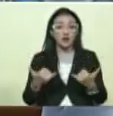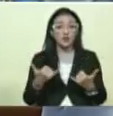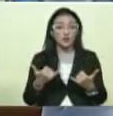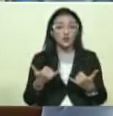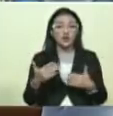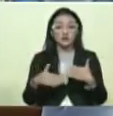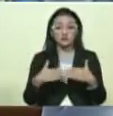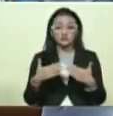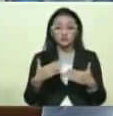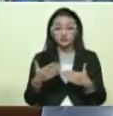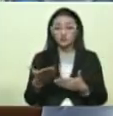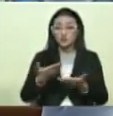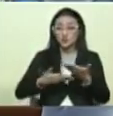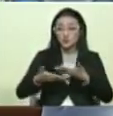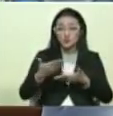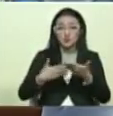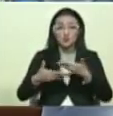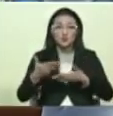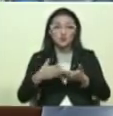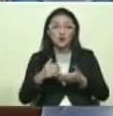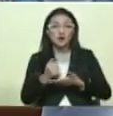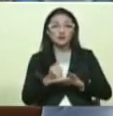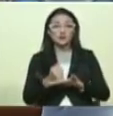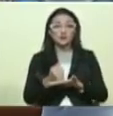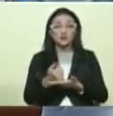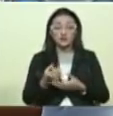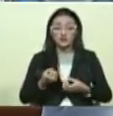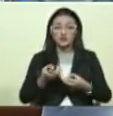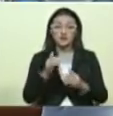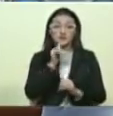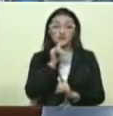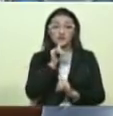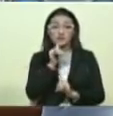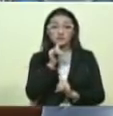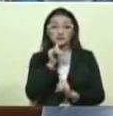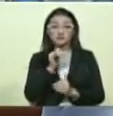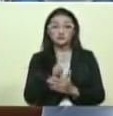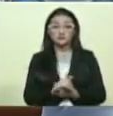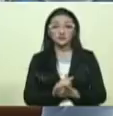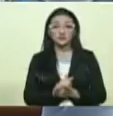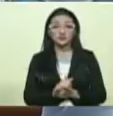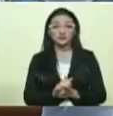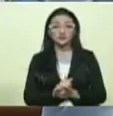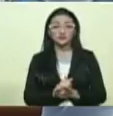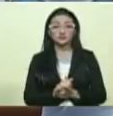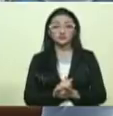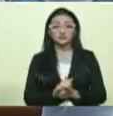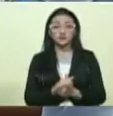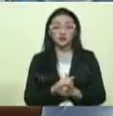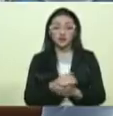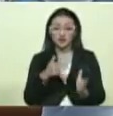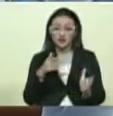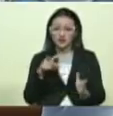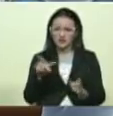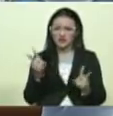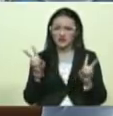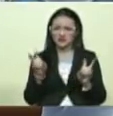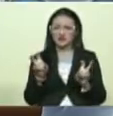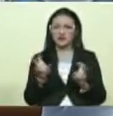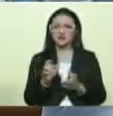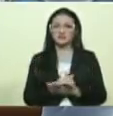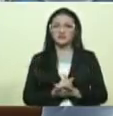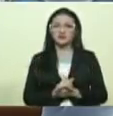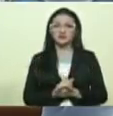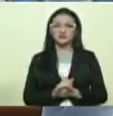bien cooperar, más bien dar información abundante sobre este, yo diría, esta